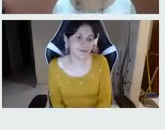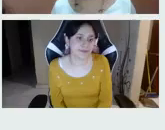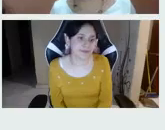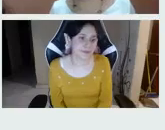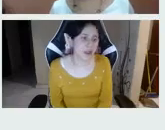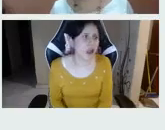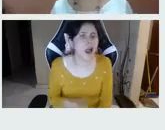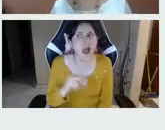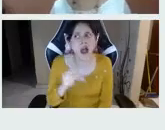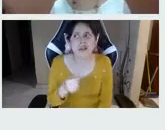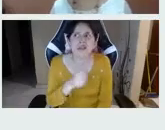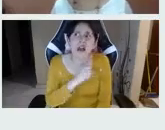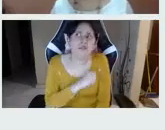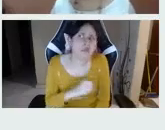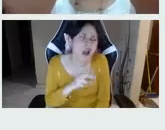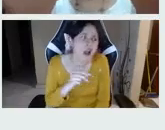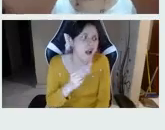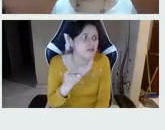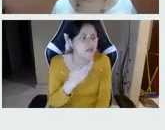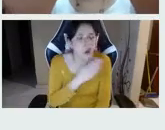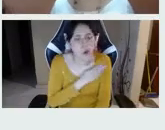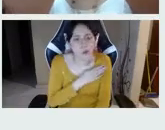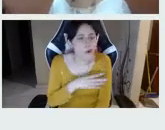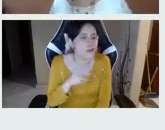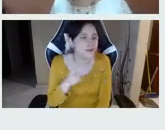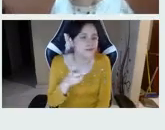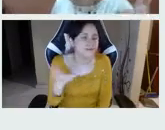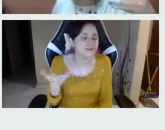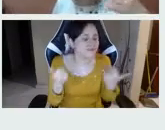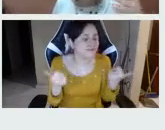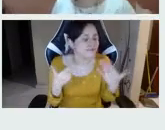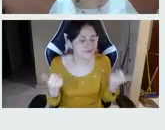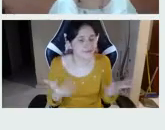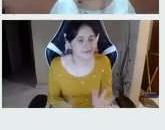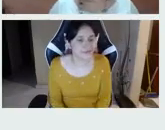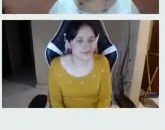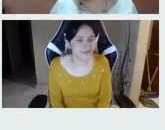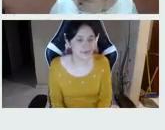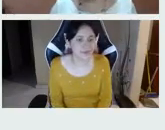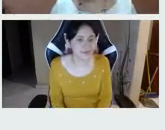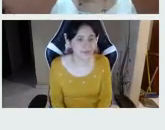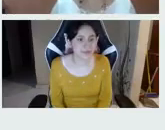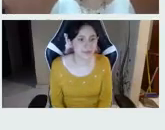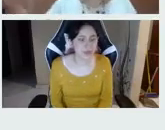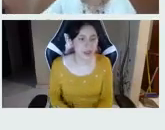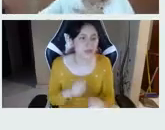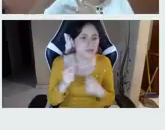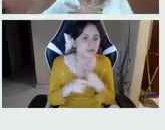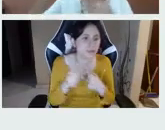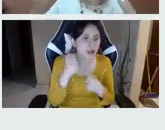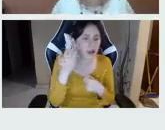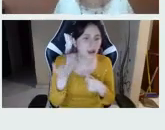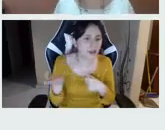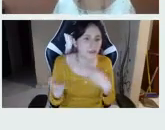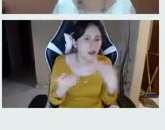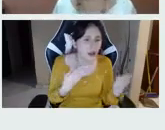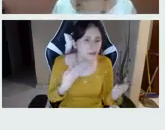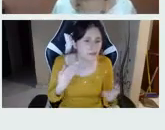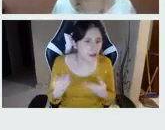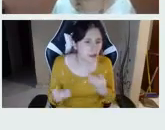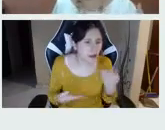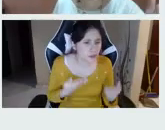ni malo, acuérdense, esas cosas no existen, y bueno, les voy a compartir muchos